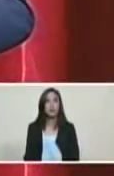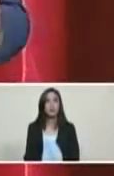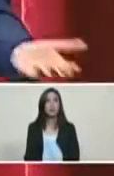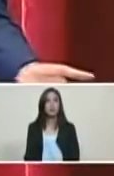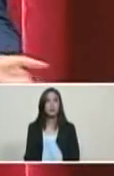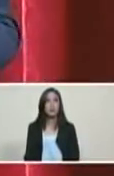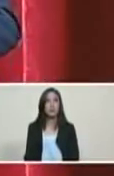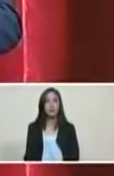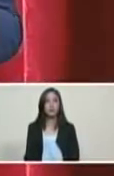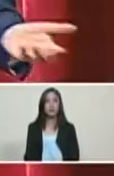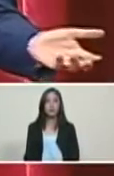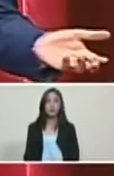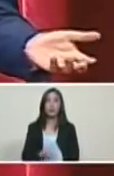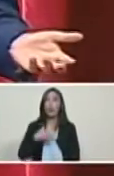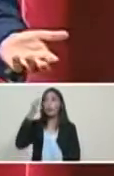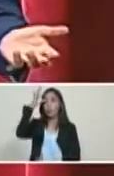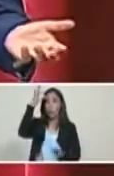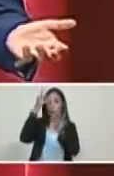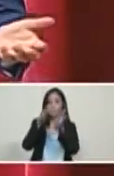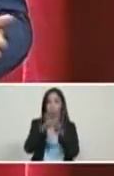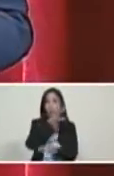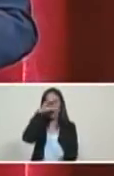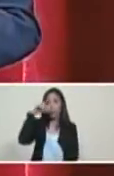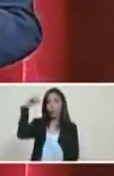Yo creo en Dios y creo en los milagros.